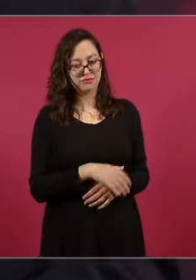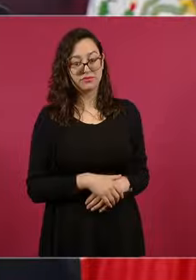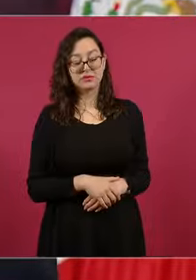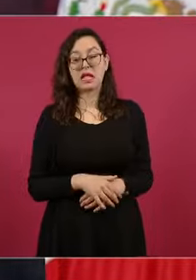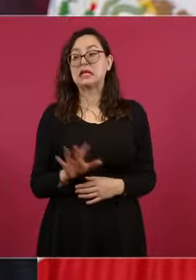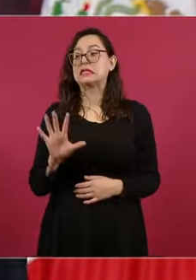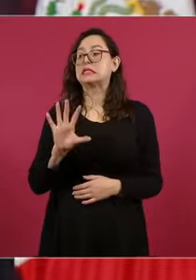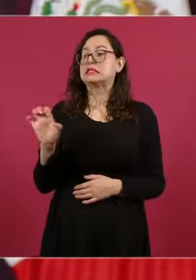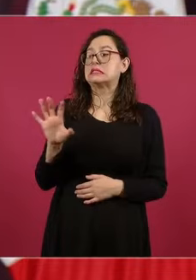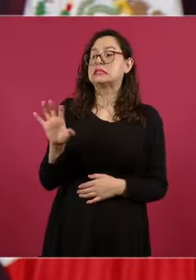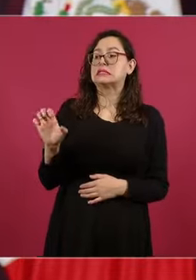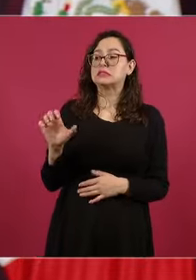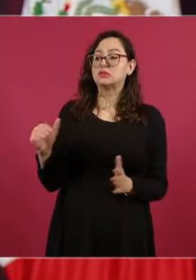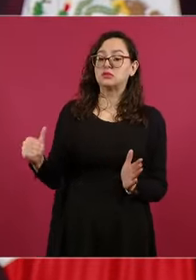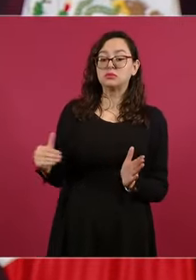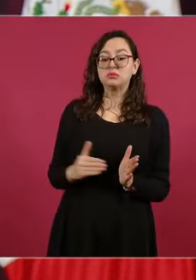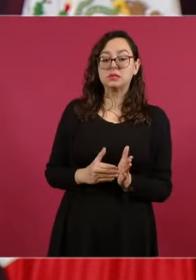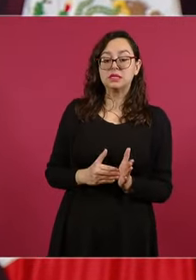500,